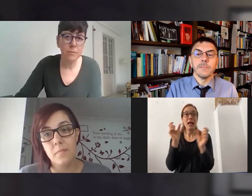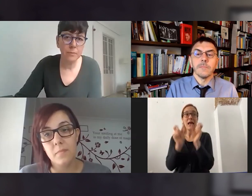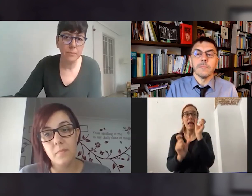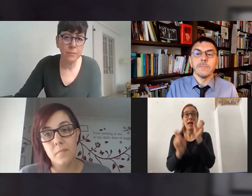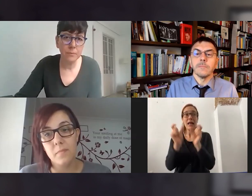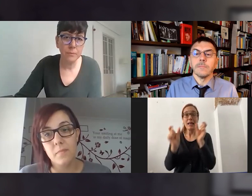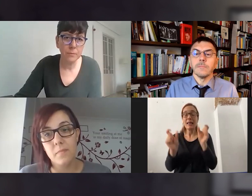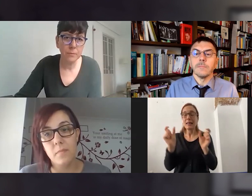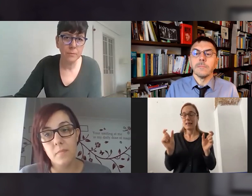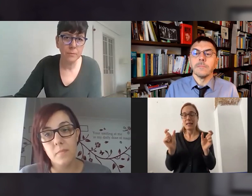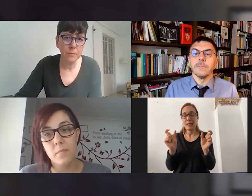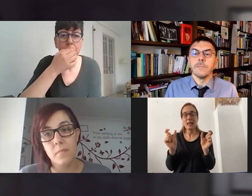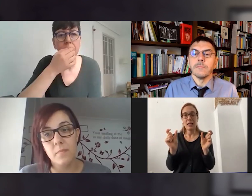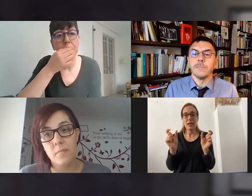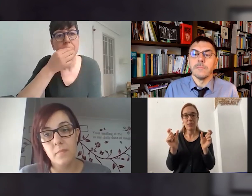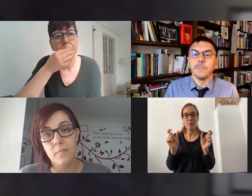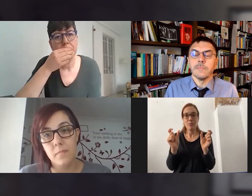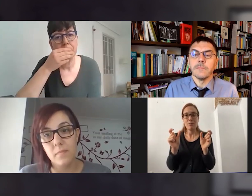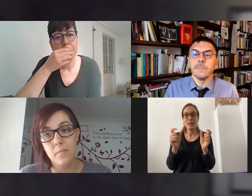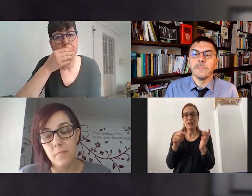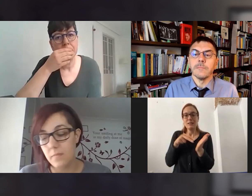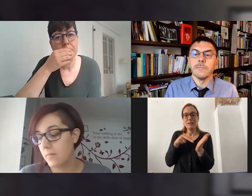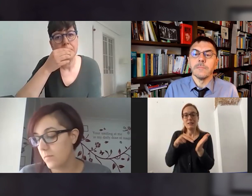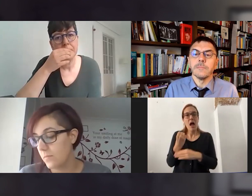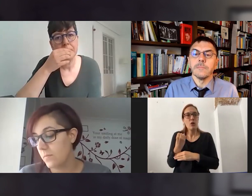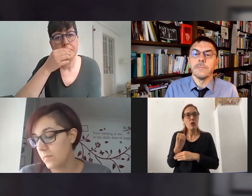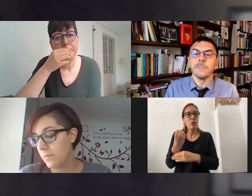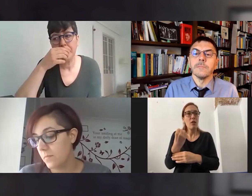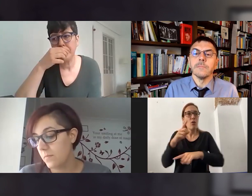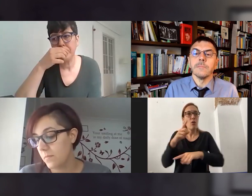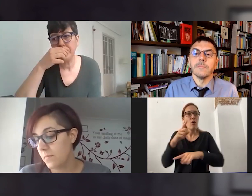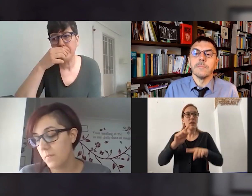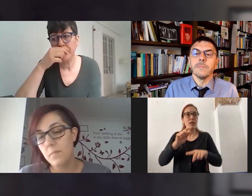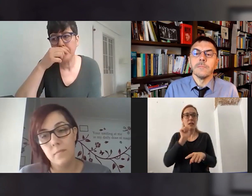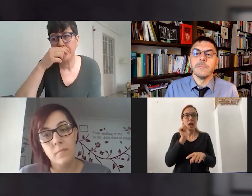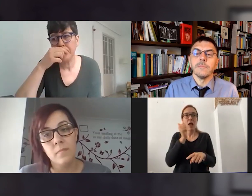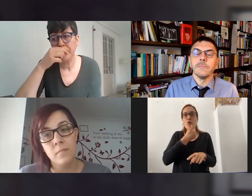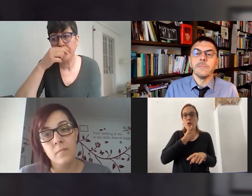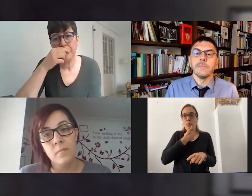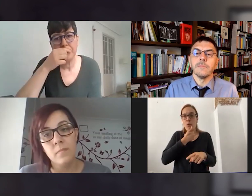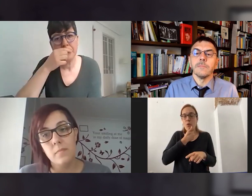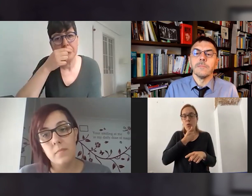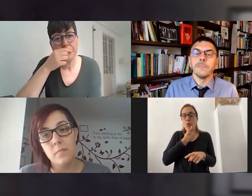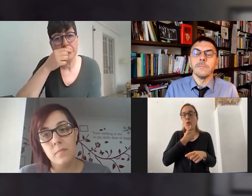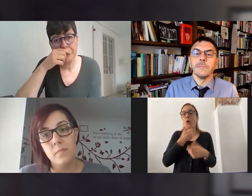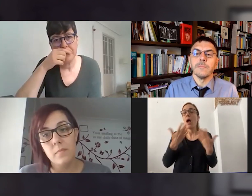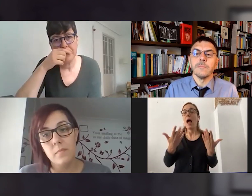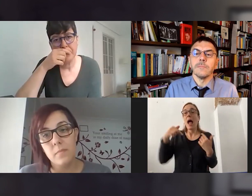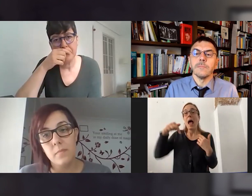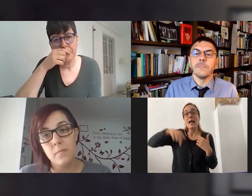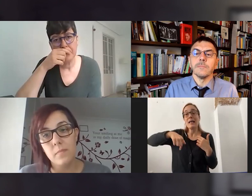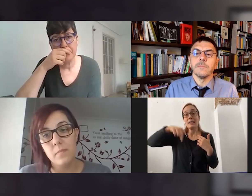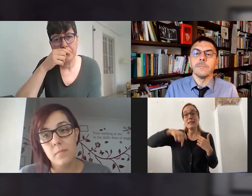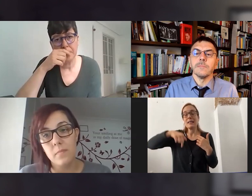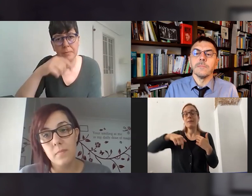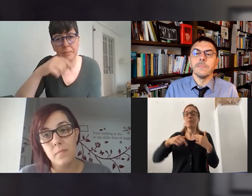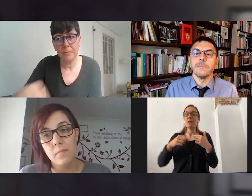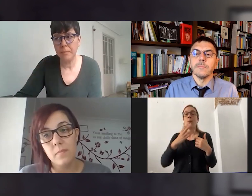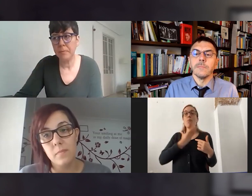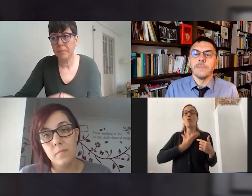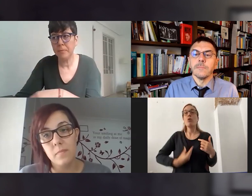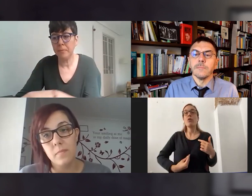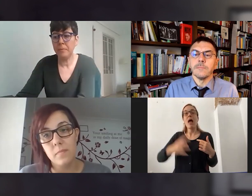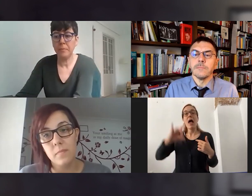fenómeno, de gente que está ayudando muchas veces anónimamente y que es de Podemos. Aquí, por ejemplo, en la región de Murcia hemos puesto una iniciativa con